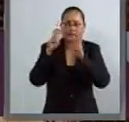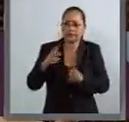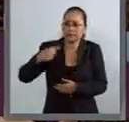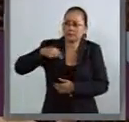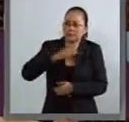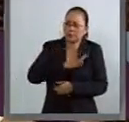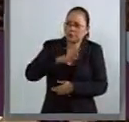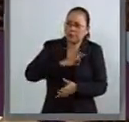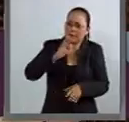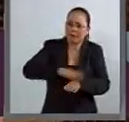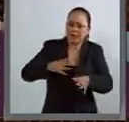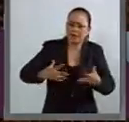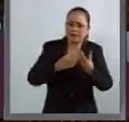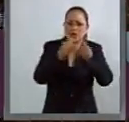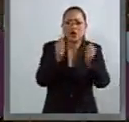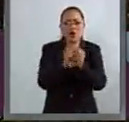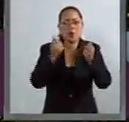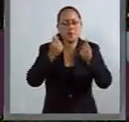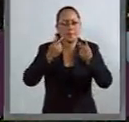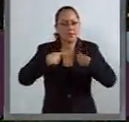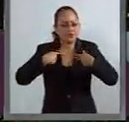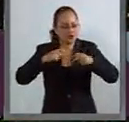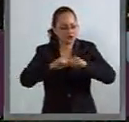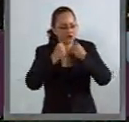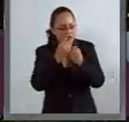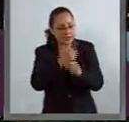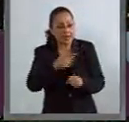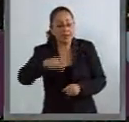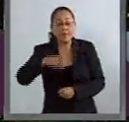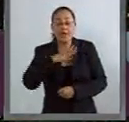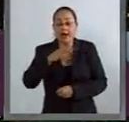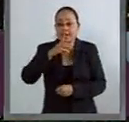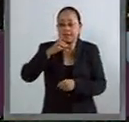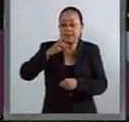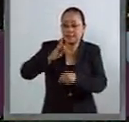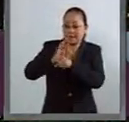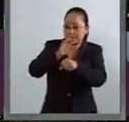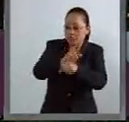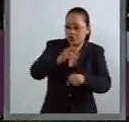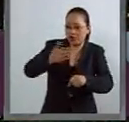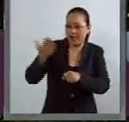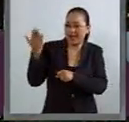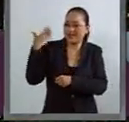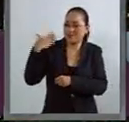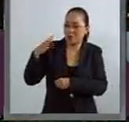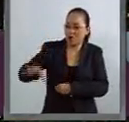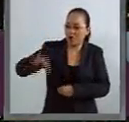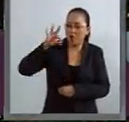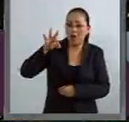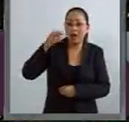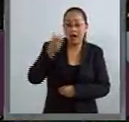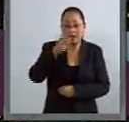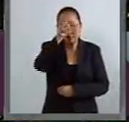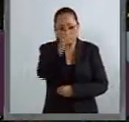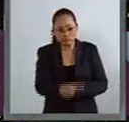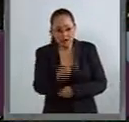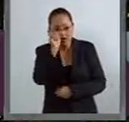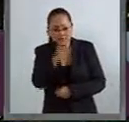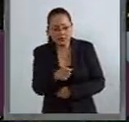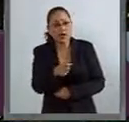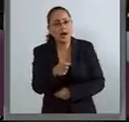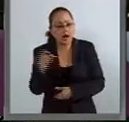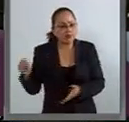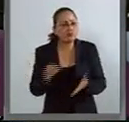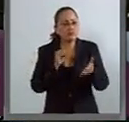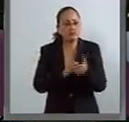permitan acercarnos con la sociedad. Contamos con un defensor de audiencias, que recientemente también esa figura se incorporó,